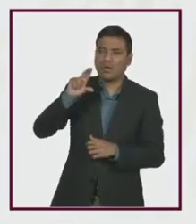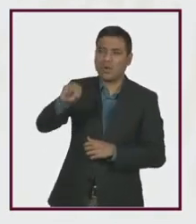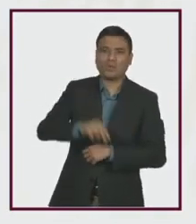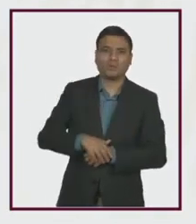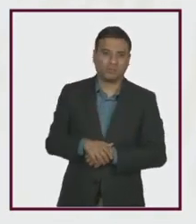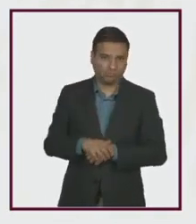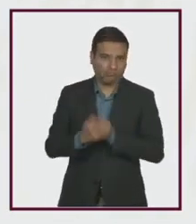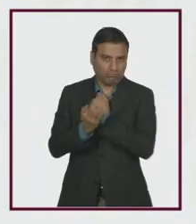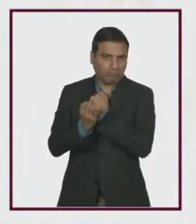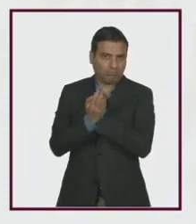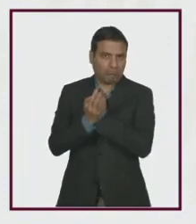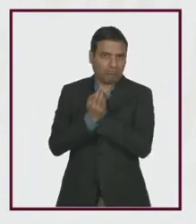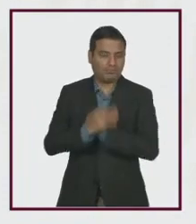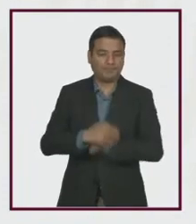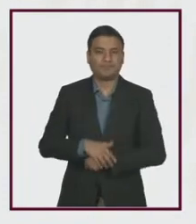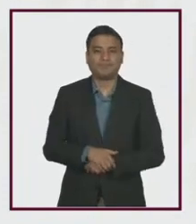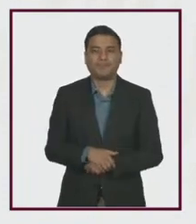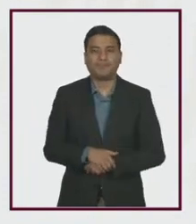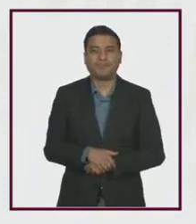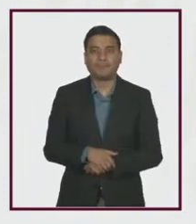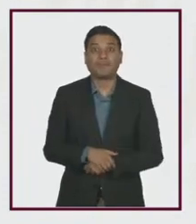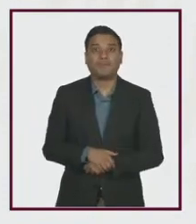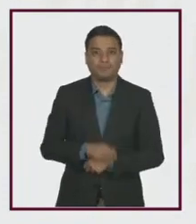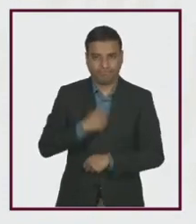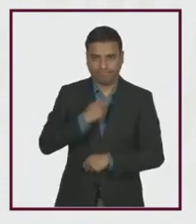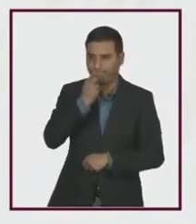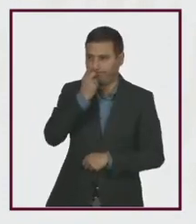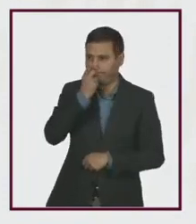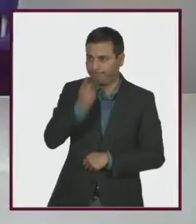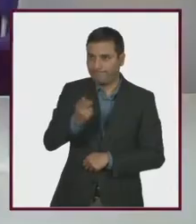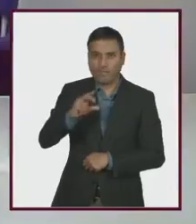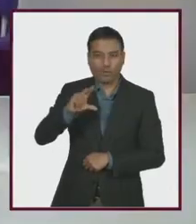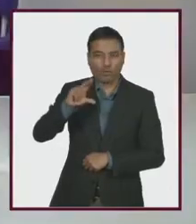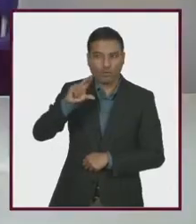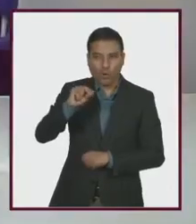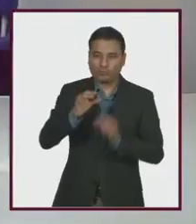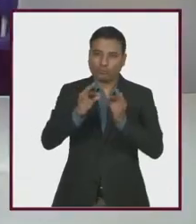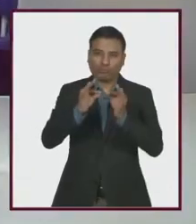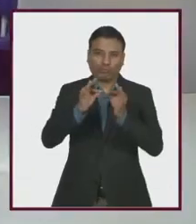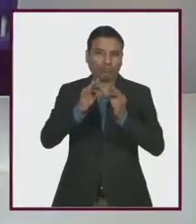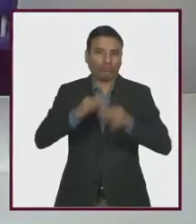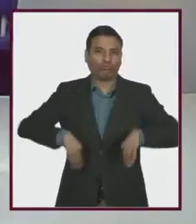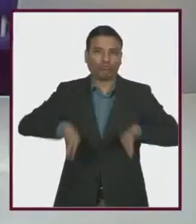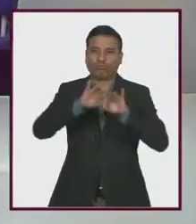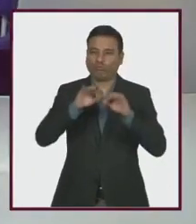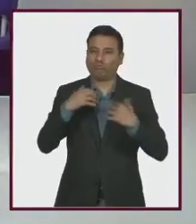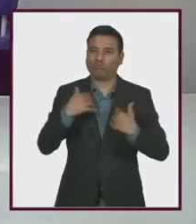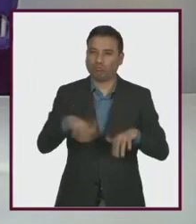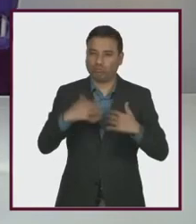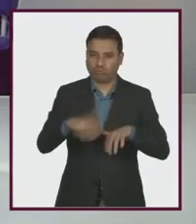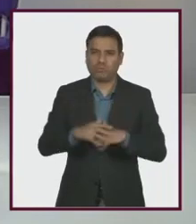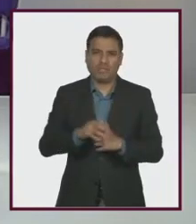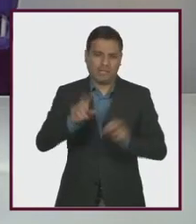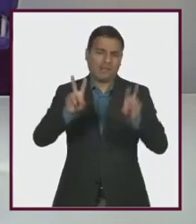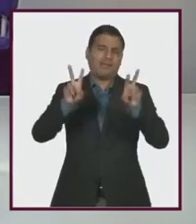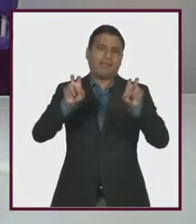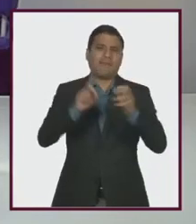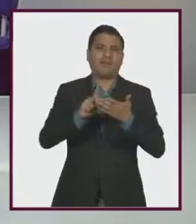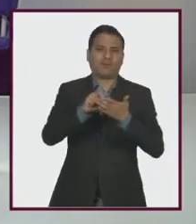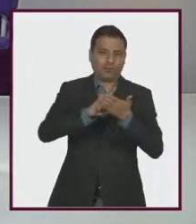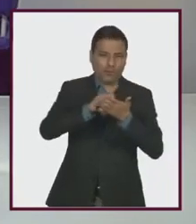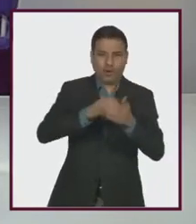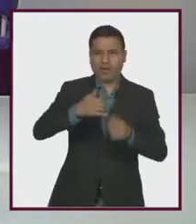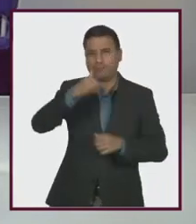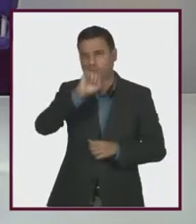hagan. Decir no en cualquier circunstancia de la vida, ¿estarás de acuerdo, doctora? Sí, no claro. solamente en el consumo, pero aquí cobra